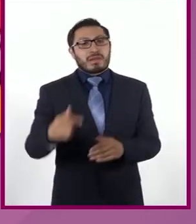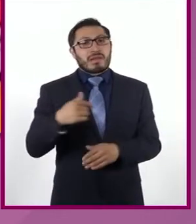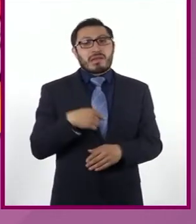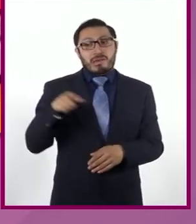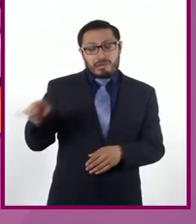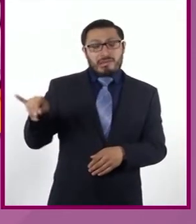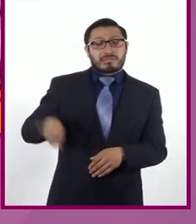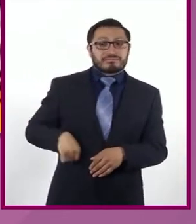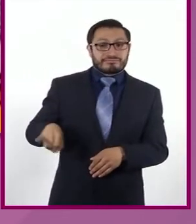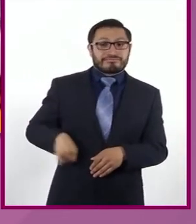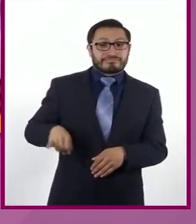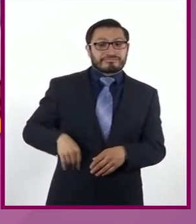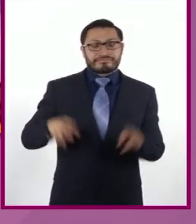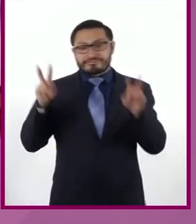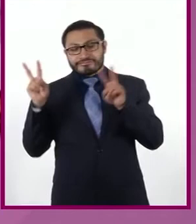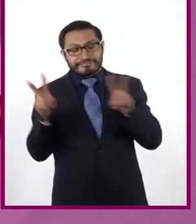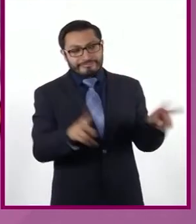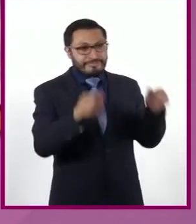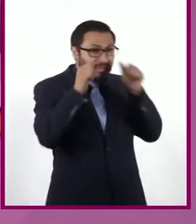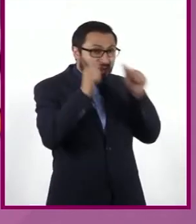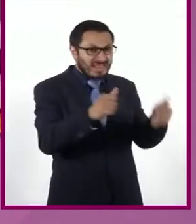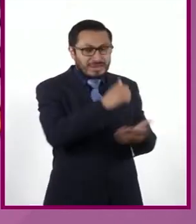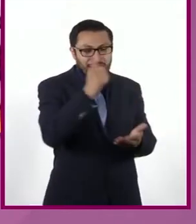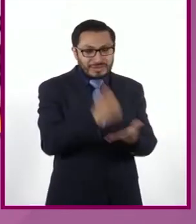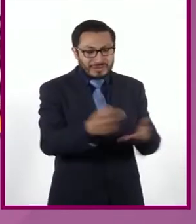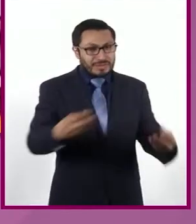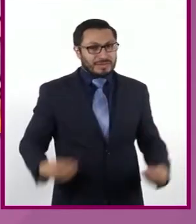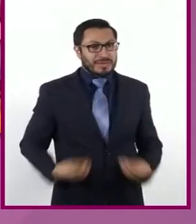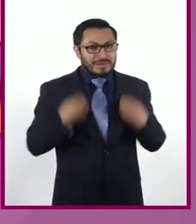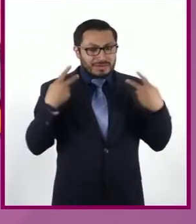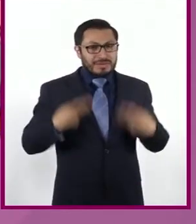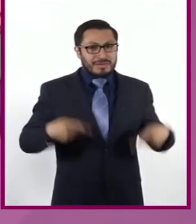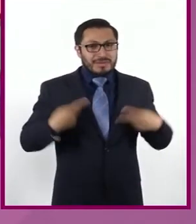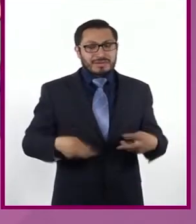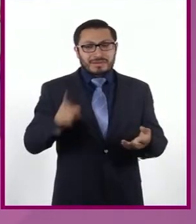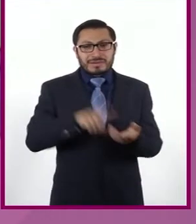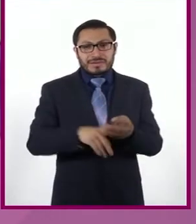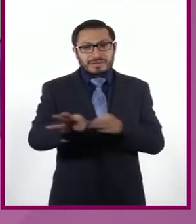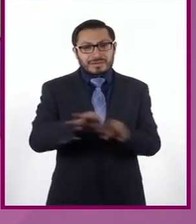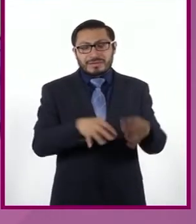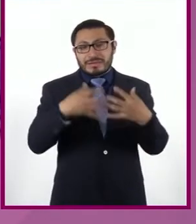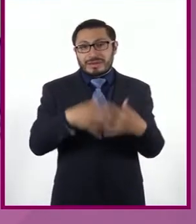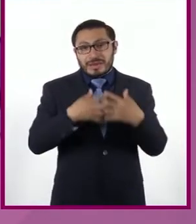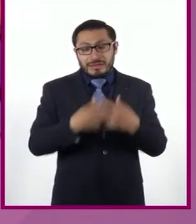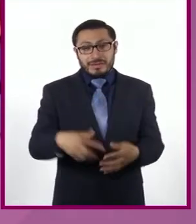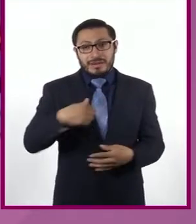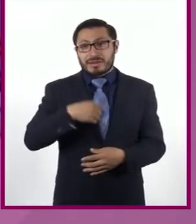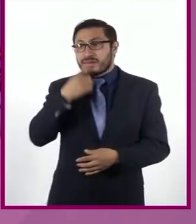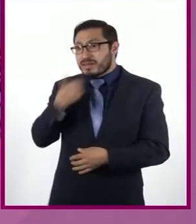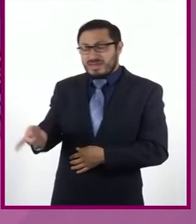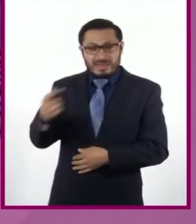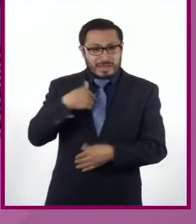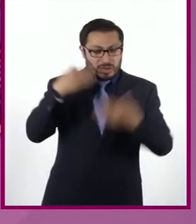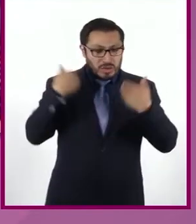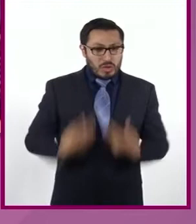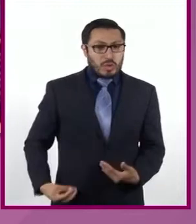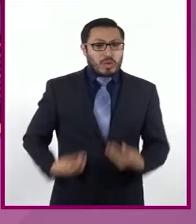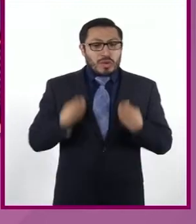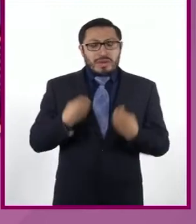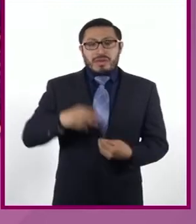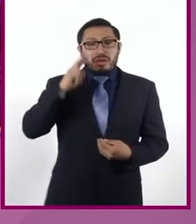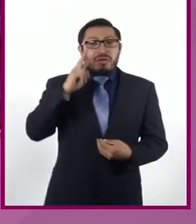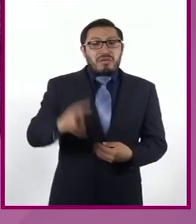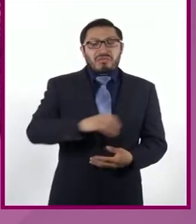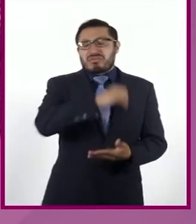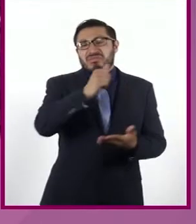terribles condiciones de la parte de la ciudad en la que viven los obreros de las fábricas. Le dije que en mi vida había visto una